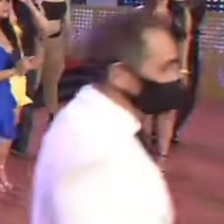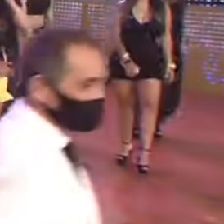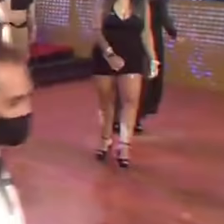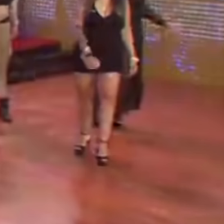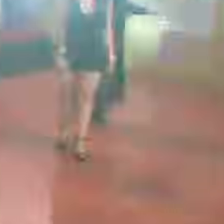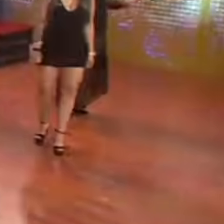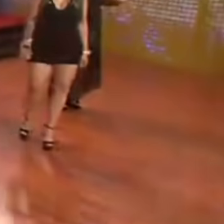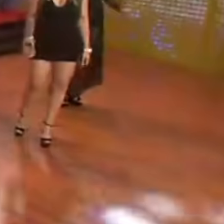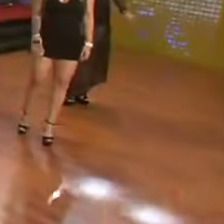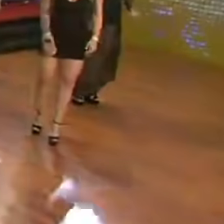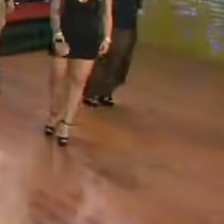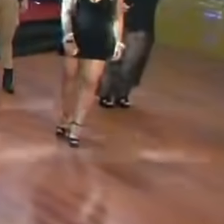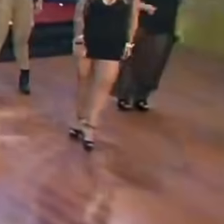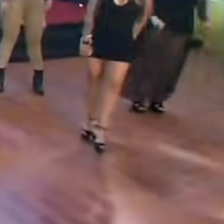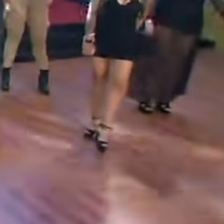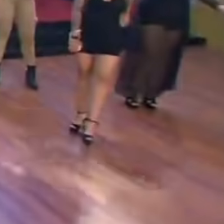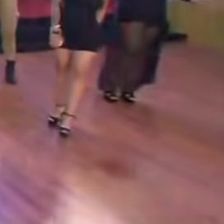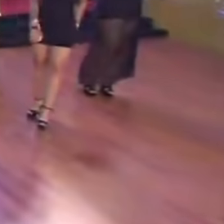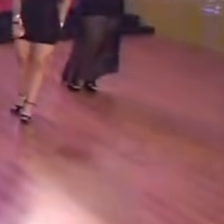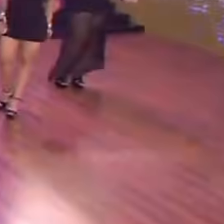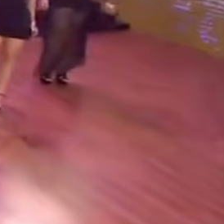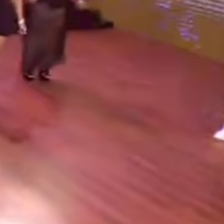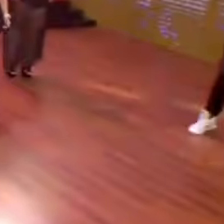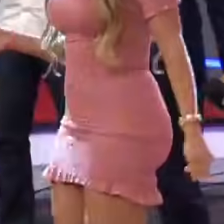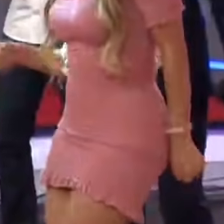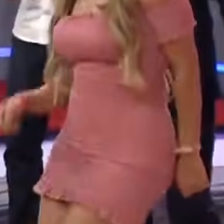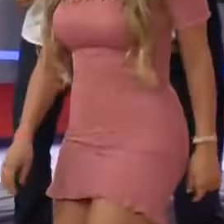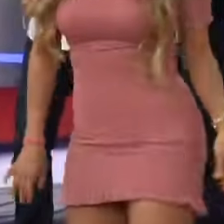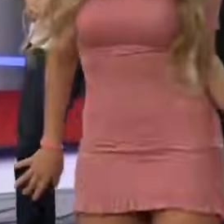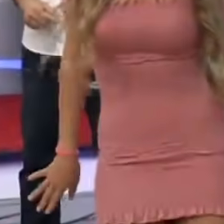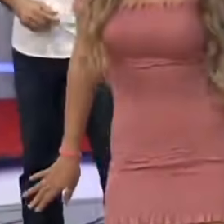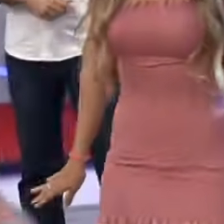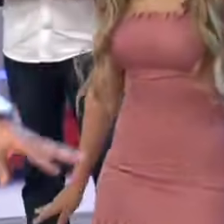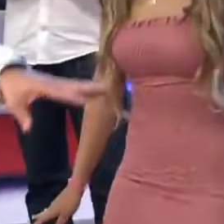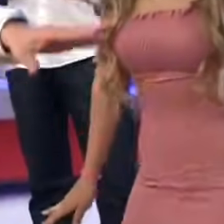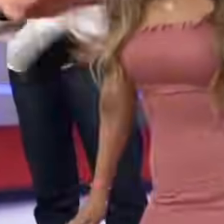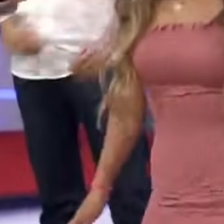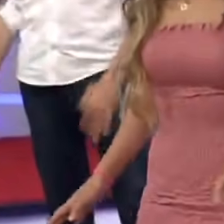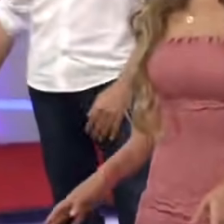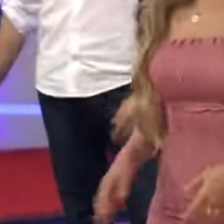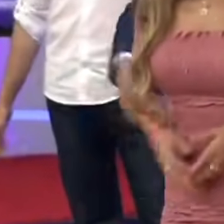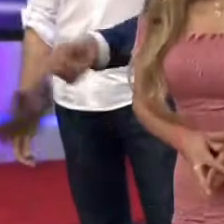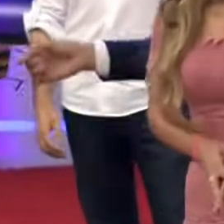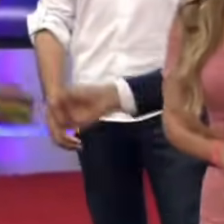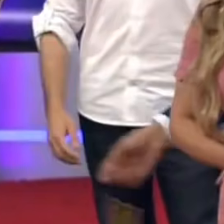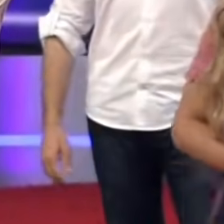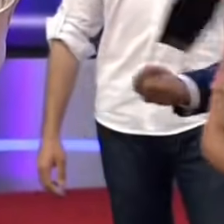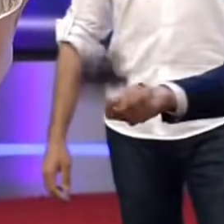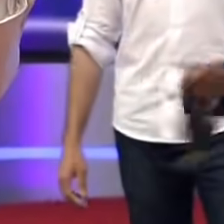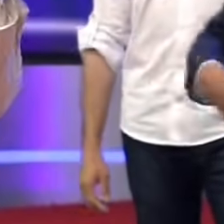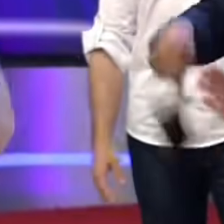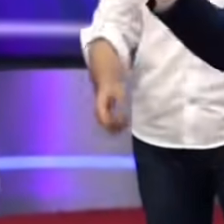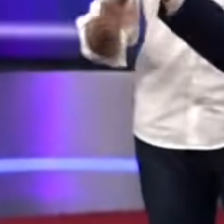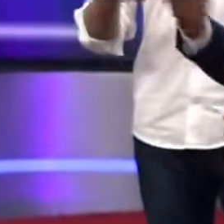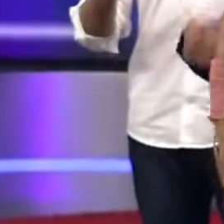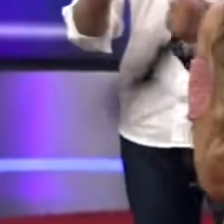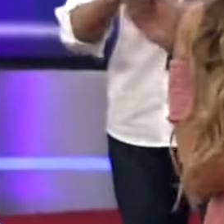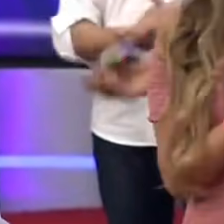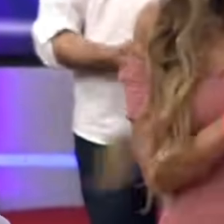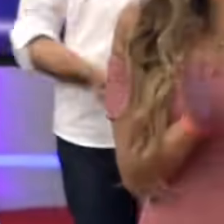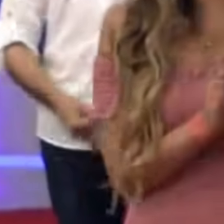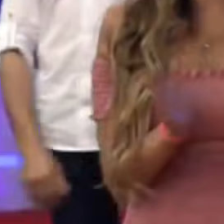papi. Él es Mr. Ernesto Chavana, Chavana,